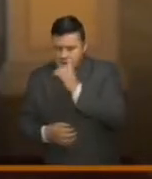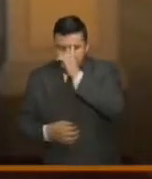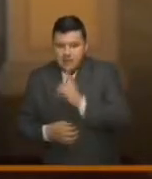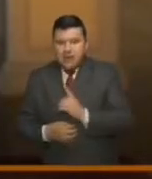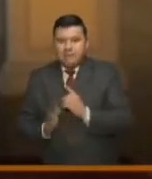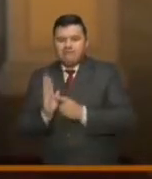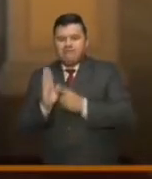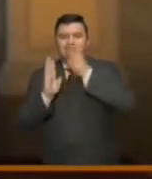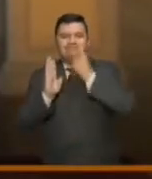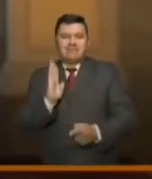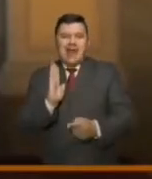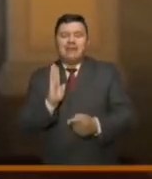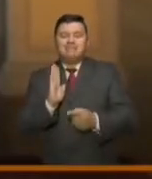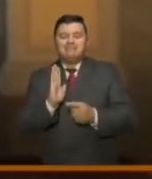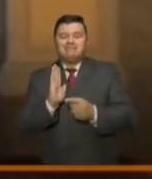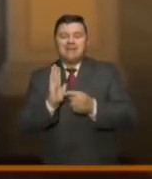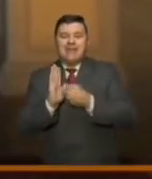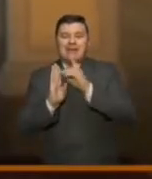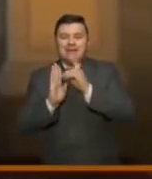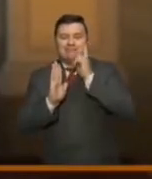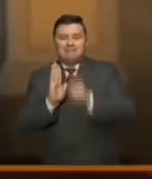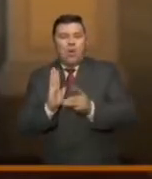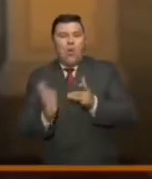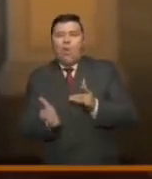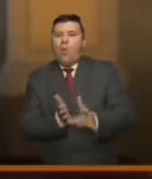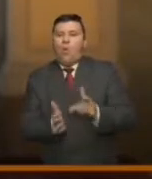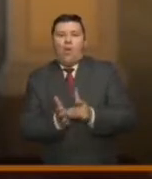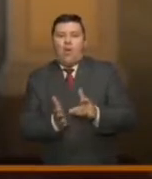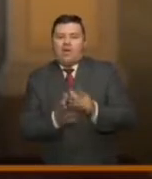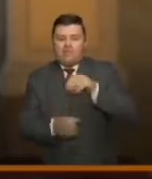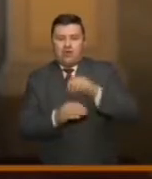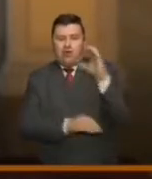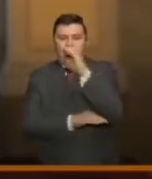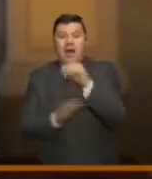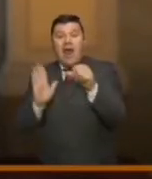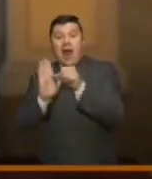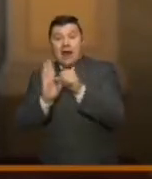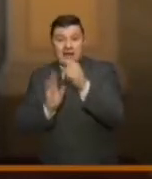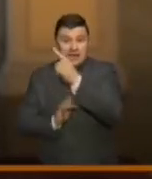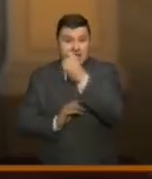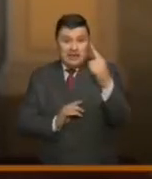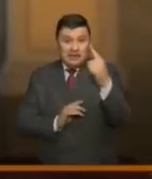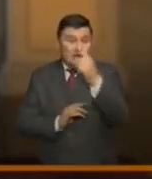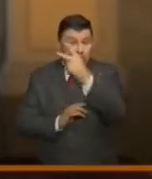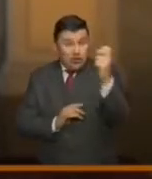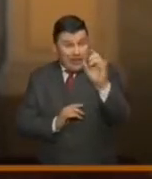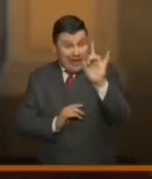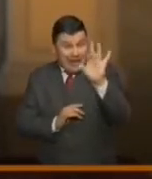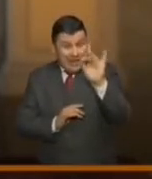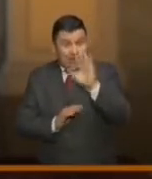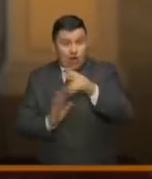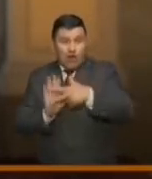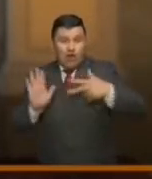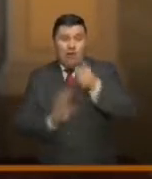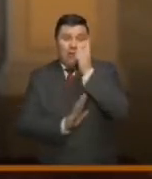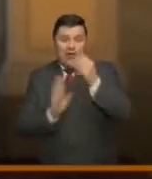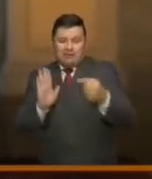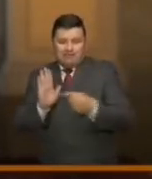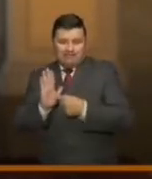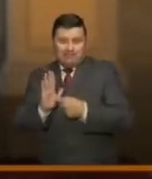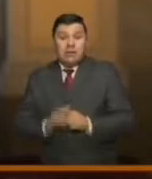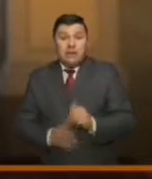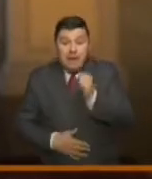decretar el estado de emergencia de conformidad con lo establecido en el artículo 215 de nuestra constitución política